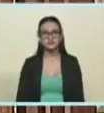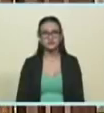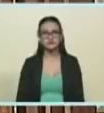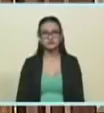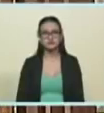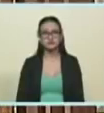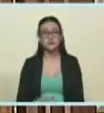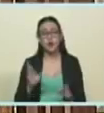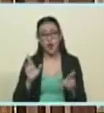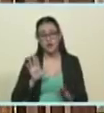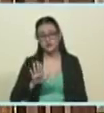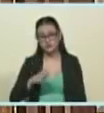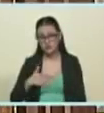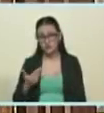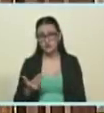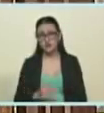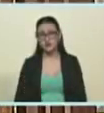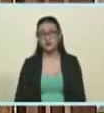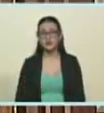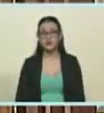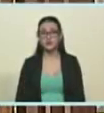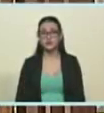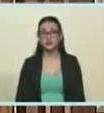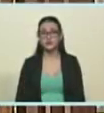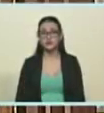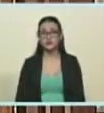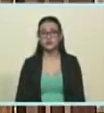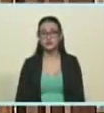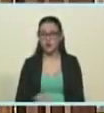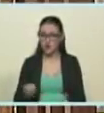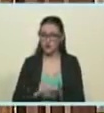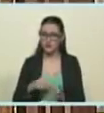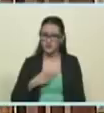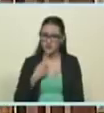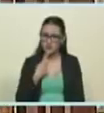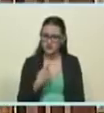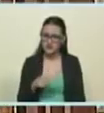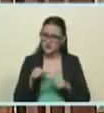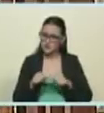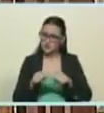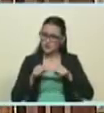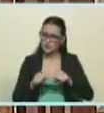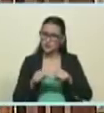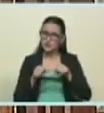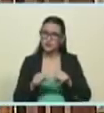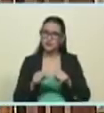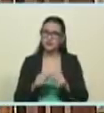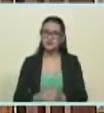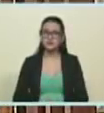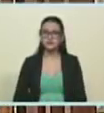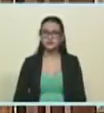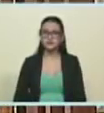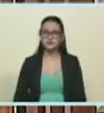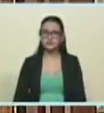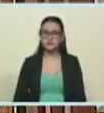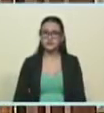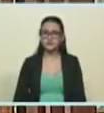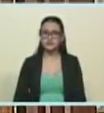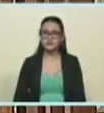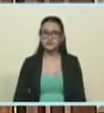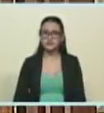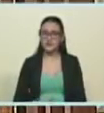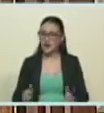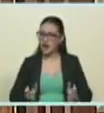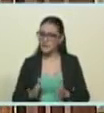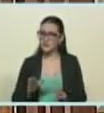Esa es nuestra aspiración. Y vamos nosotros a insistir permanentemente, compañeros, compañera, en